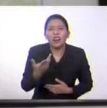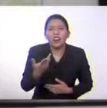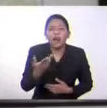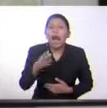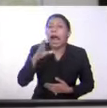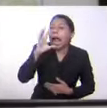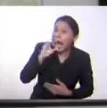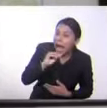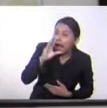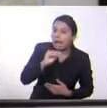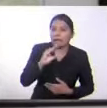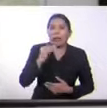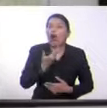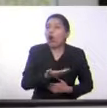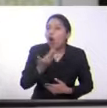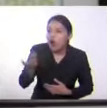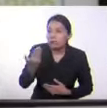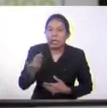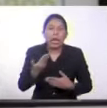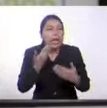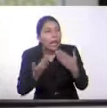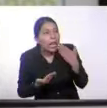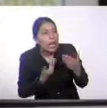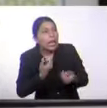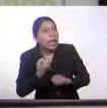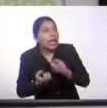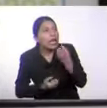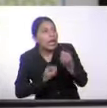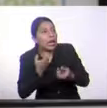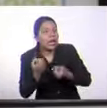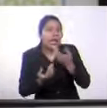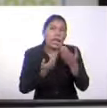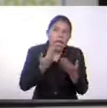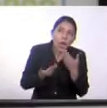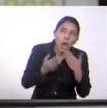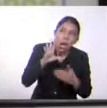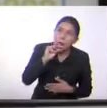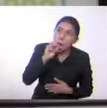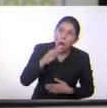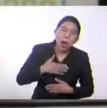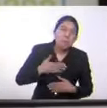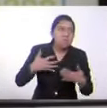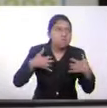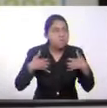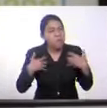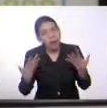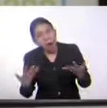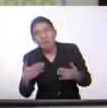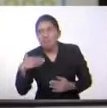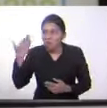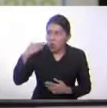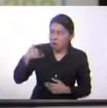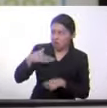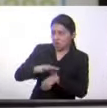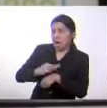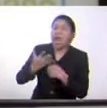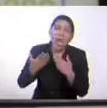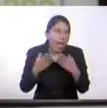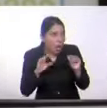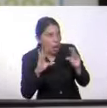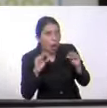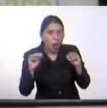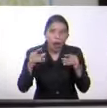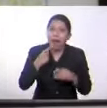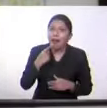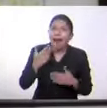de hechos y sucesos. A diario nosotros estamos contando anécdotas, cosas que nos pasan en la vida diaria. Por